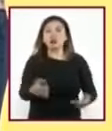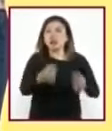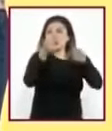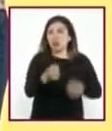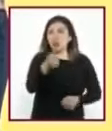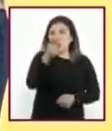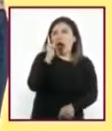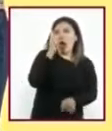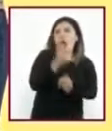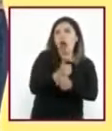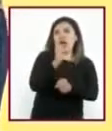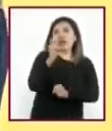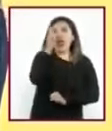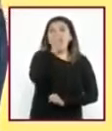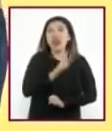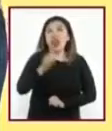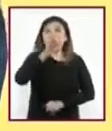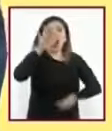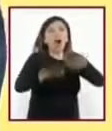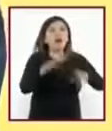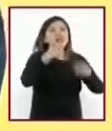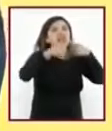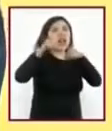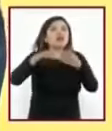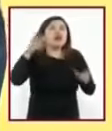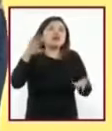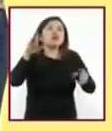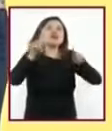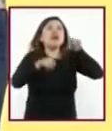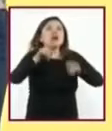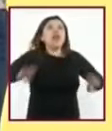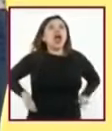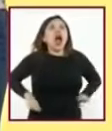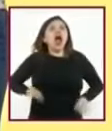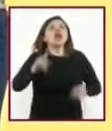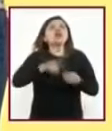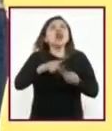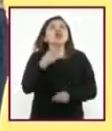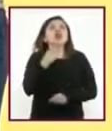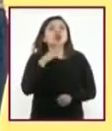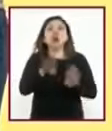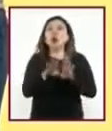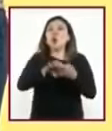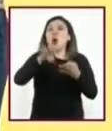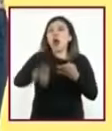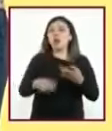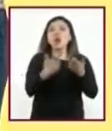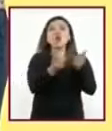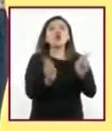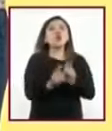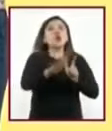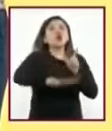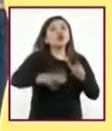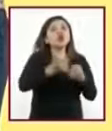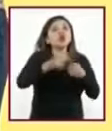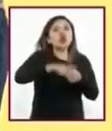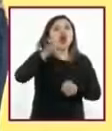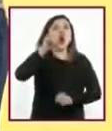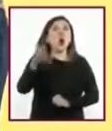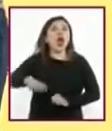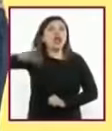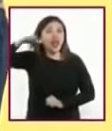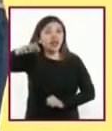se han dado cuenta que la lengua varía según las características de quienes la usan. Por ejemplo, su grupo social o edad. La